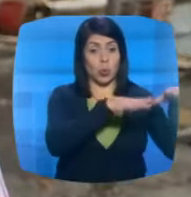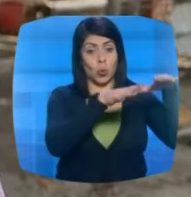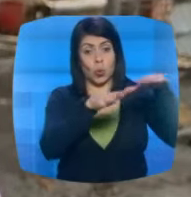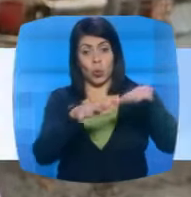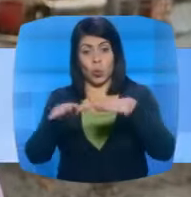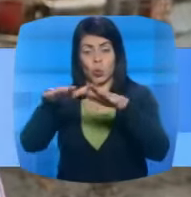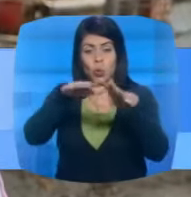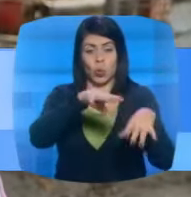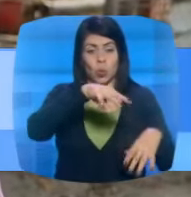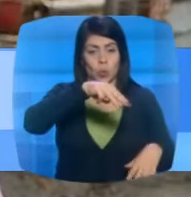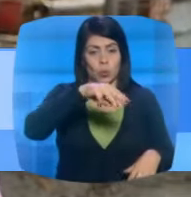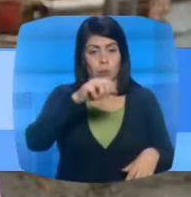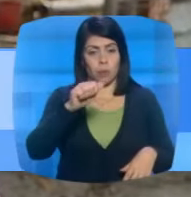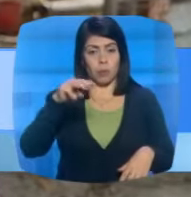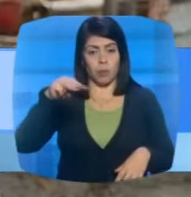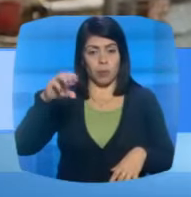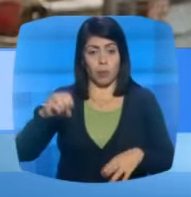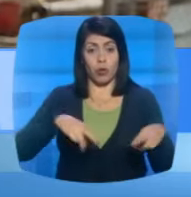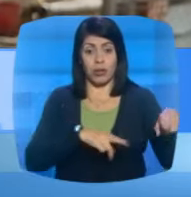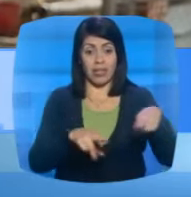Mamo y